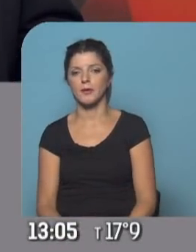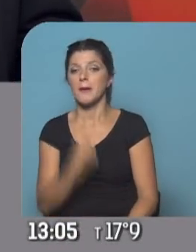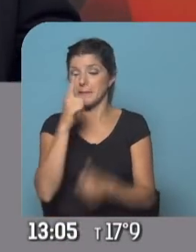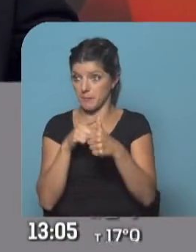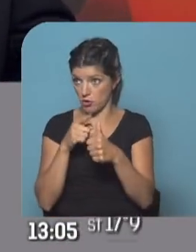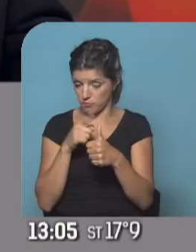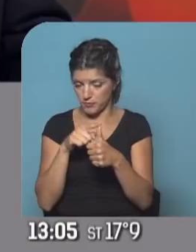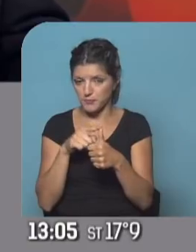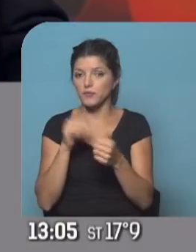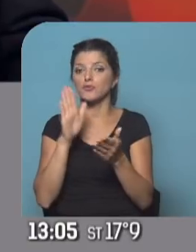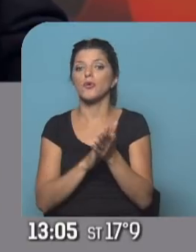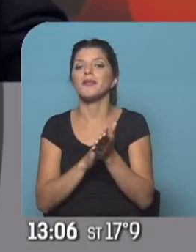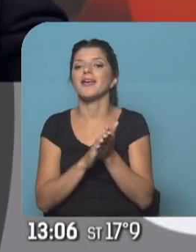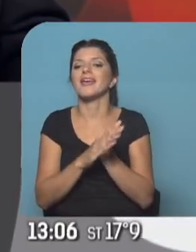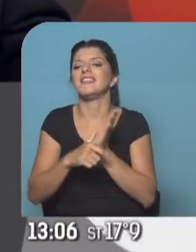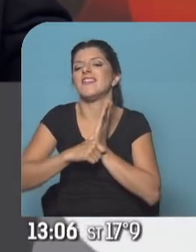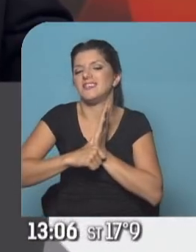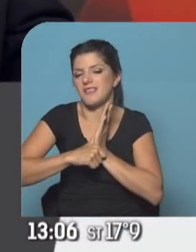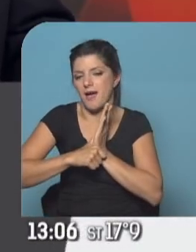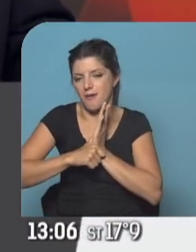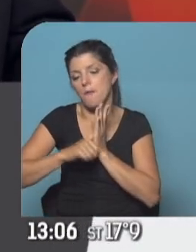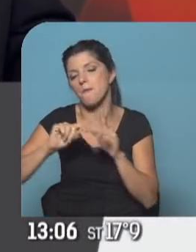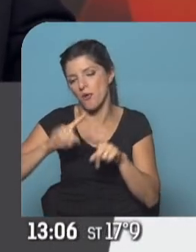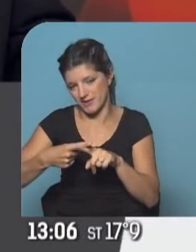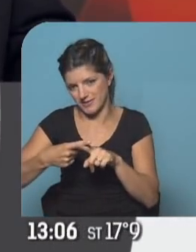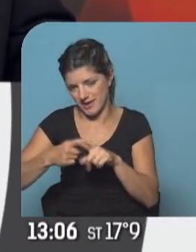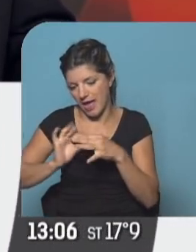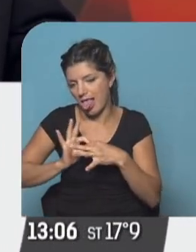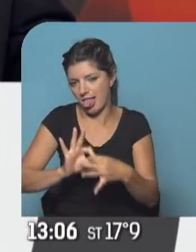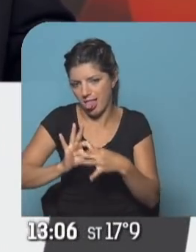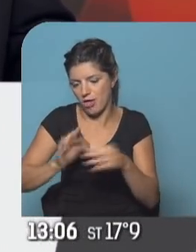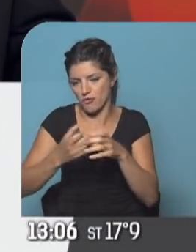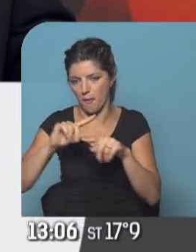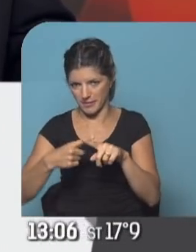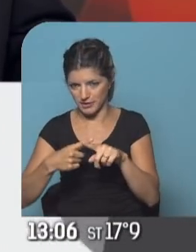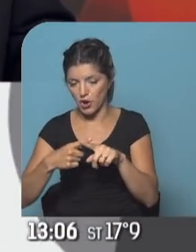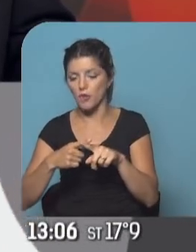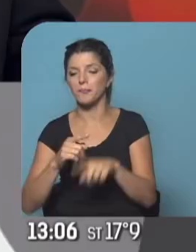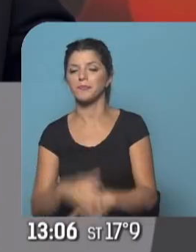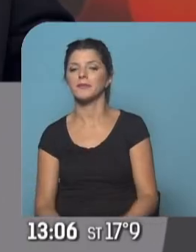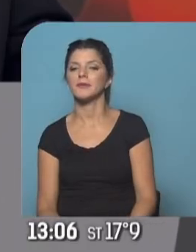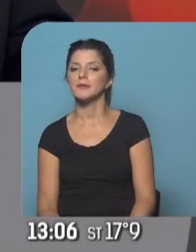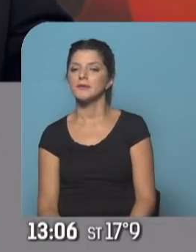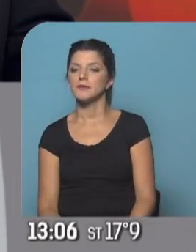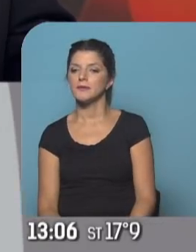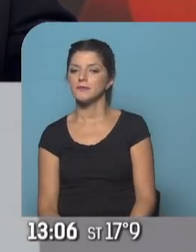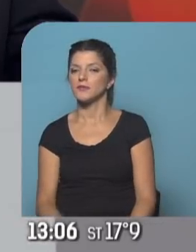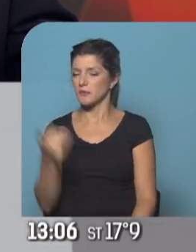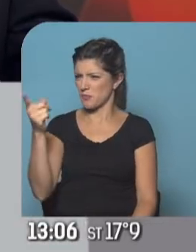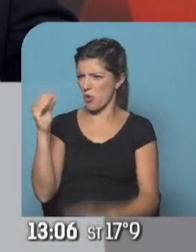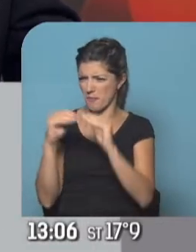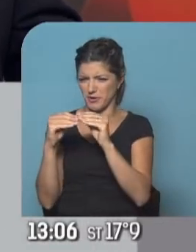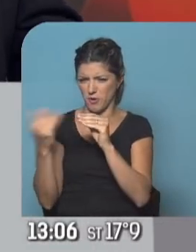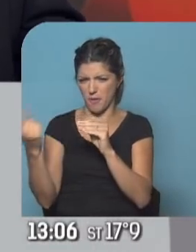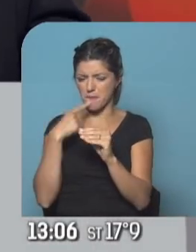los rasgos de identidad política. Y yo creo que una cuestión que se vincula con la pregunta que hacía Elías recién